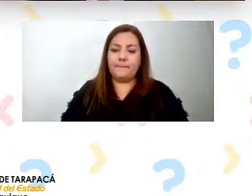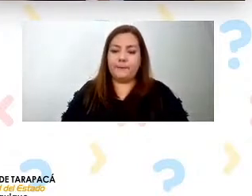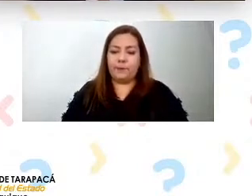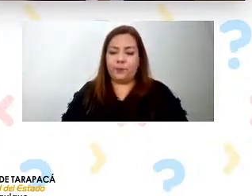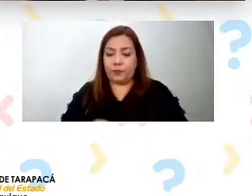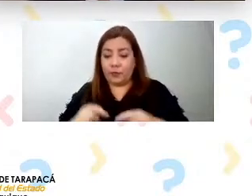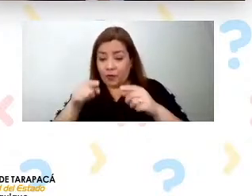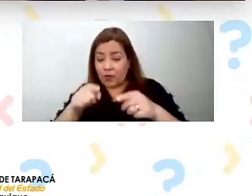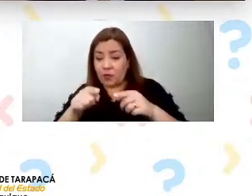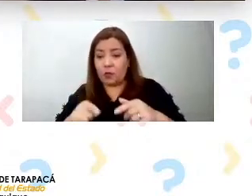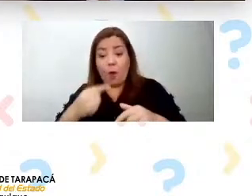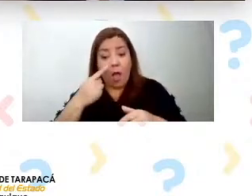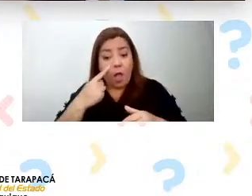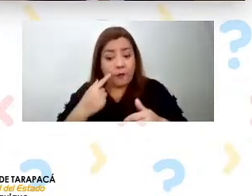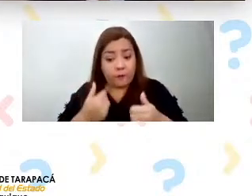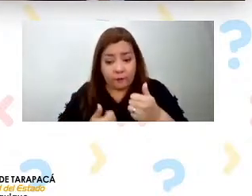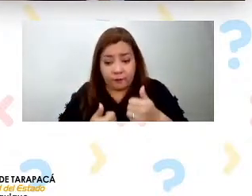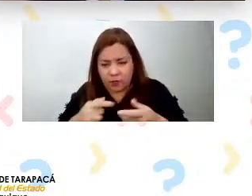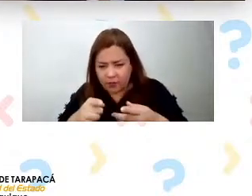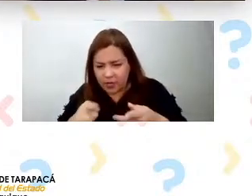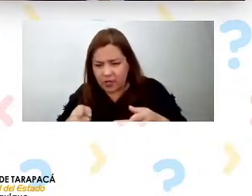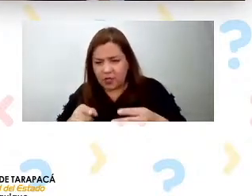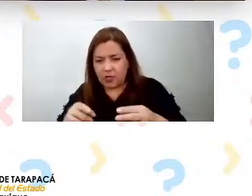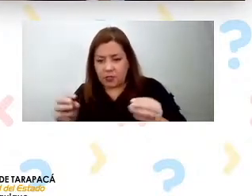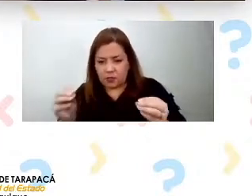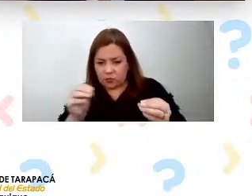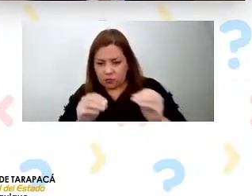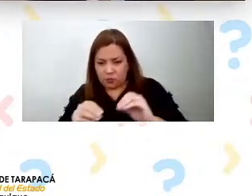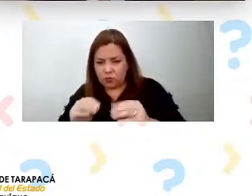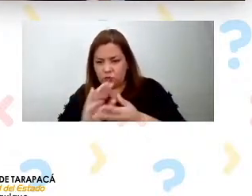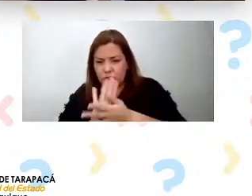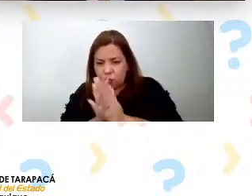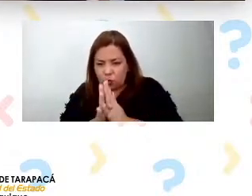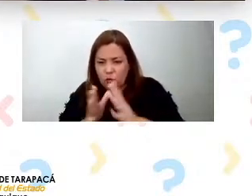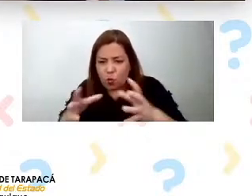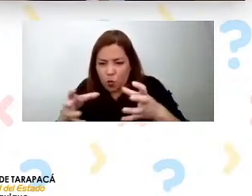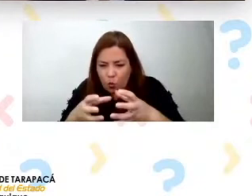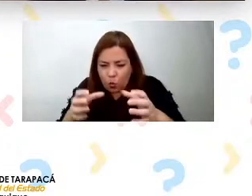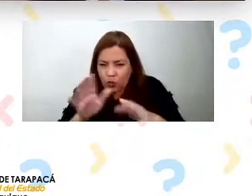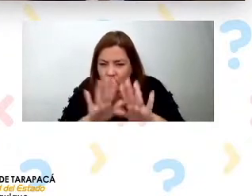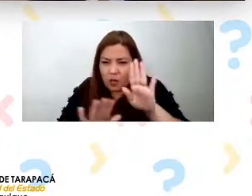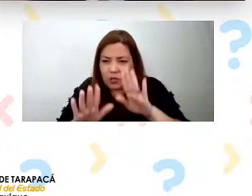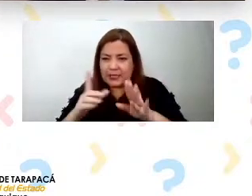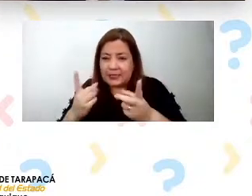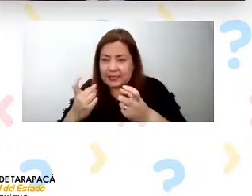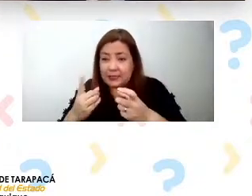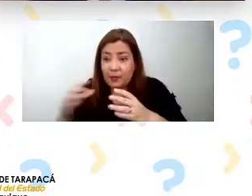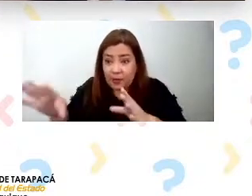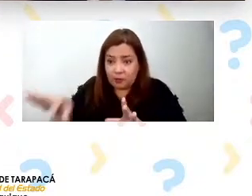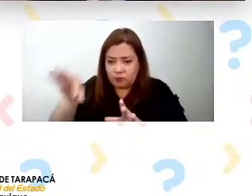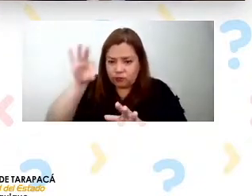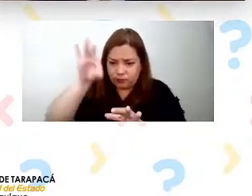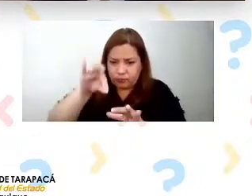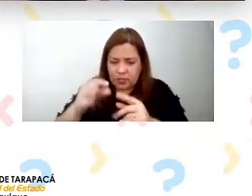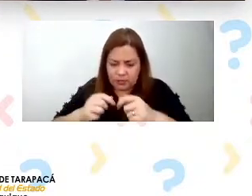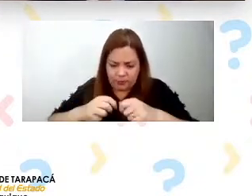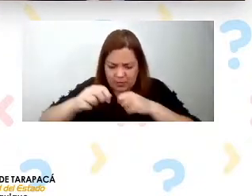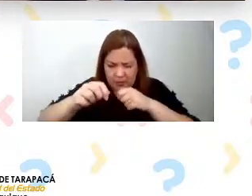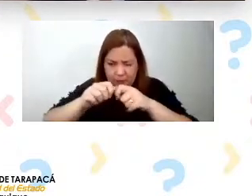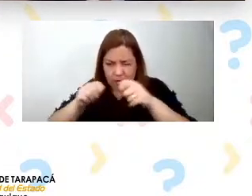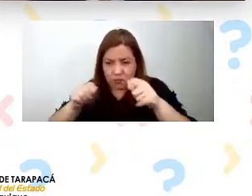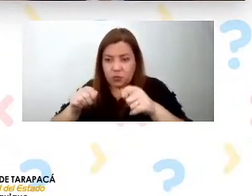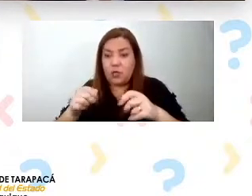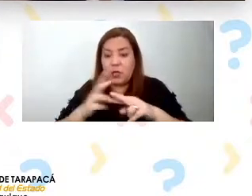cierto?, pueden evidenciar, ¿no es cierto?, la colección con todo el cuidado que necesita, y también las mediciones que se hacen